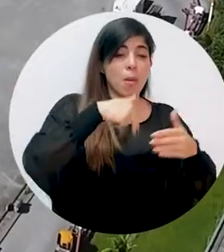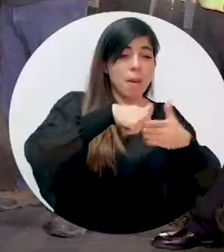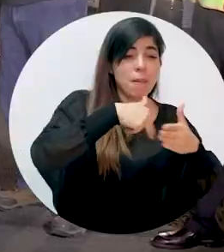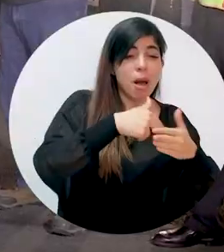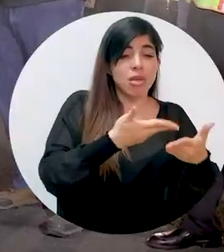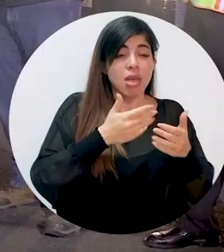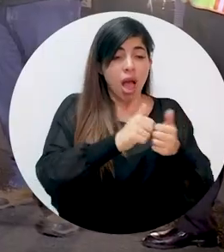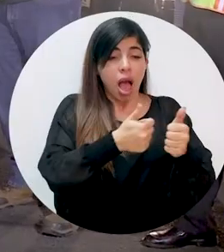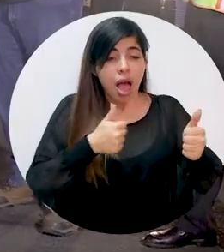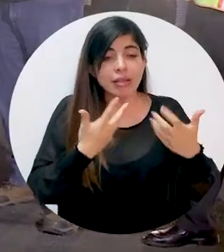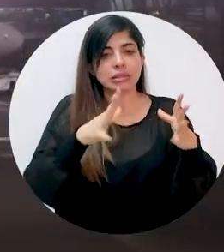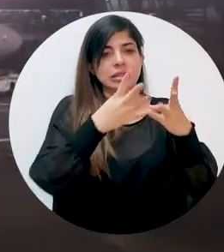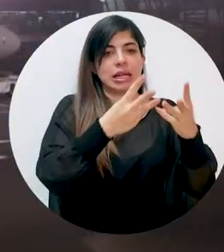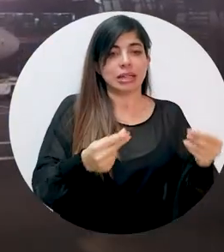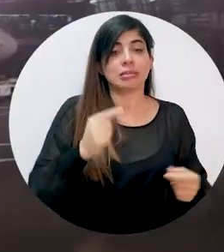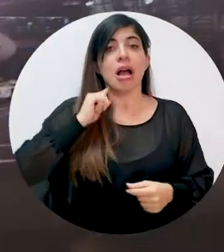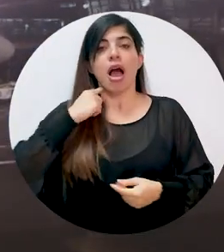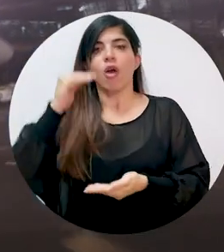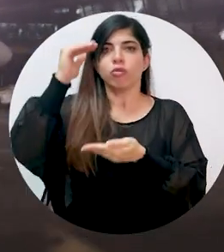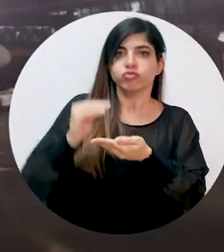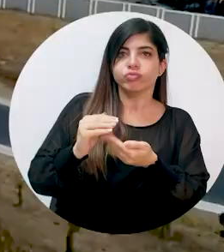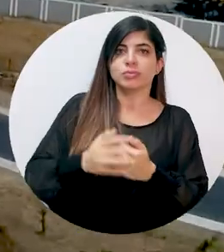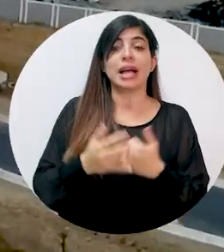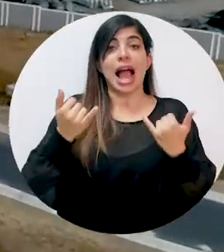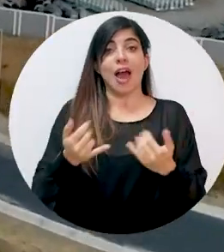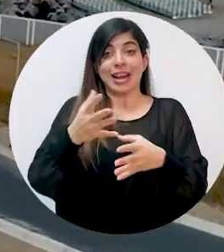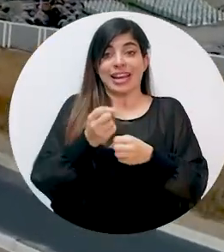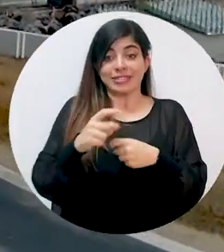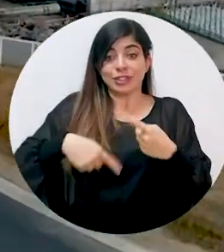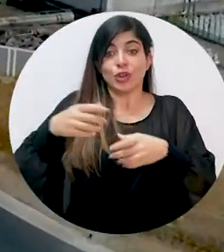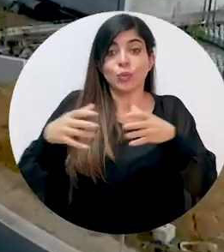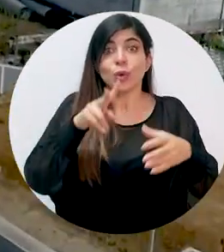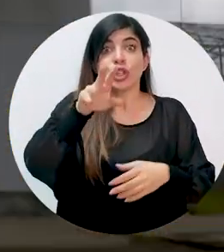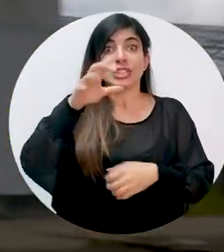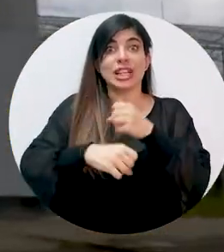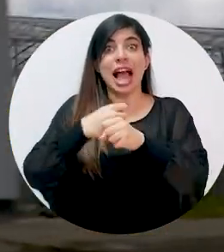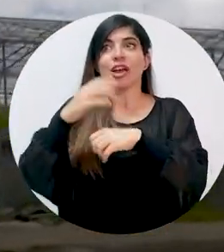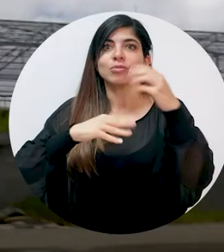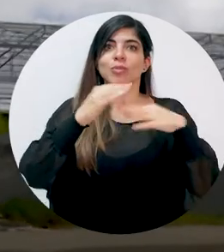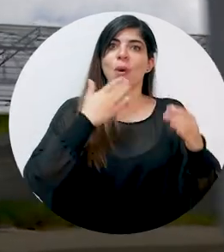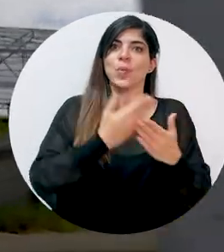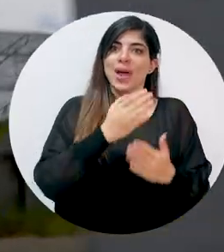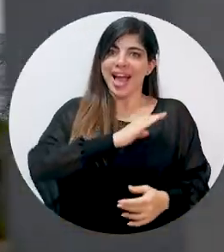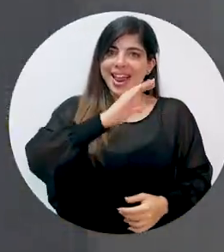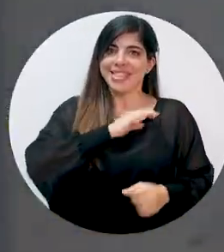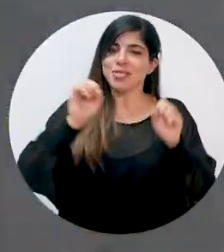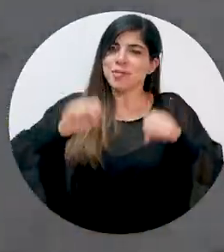recursos, resolviendo cuellos de botella que generaban atrasos y sobrecostos. Recibiremos el Bicentenario con obra